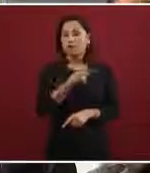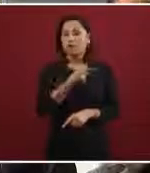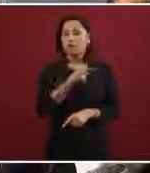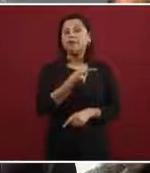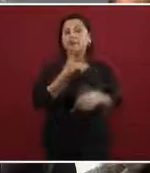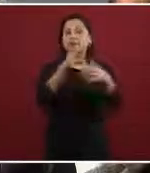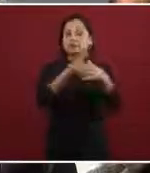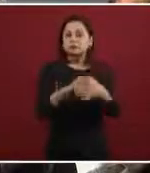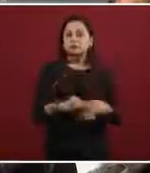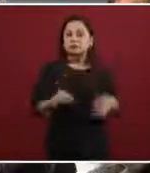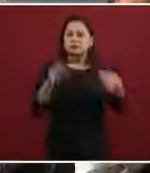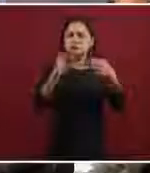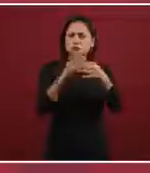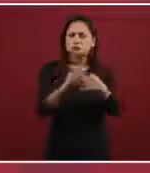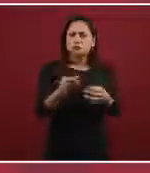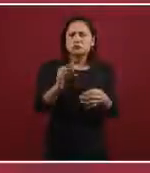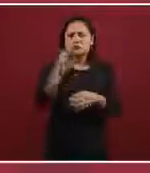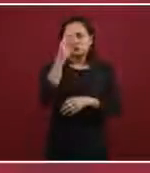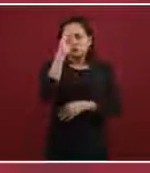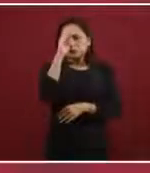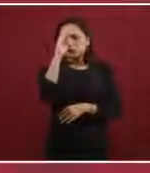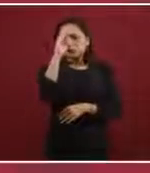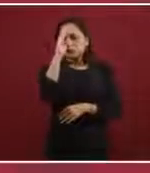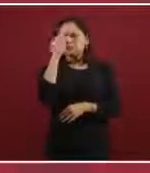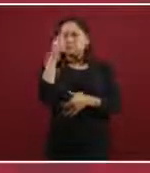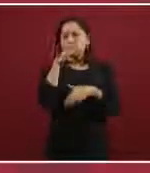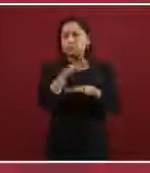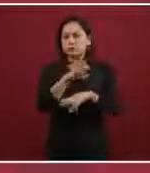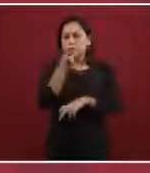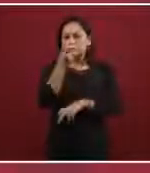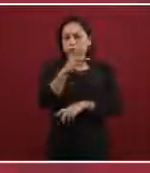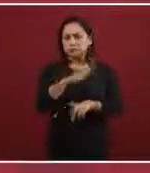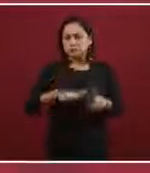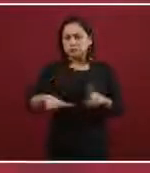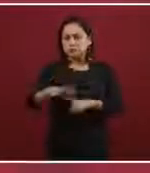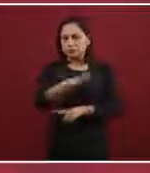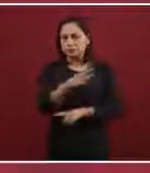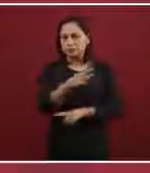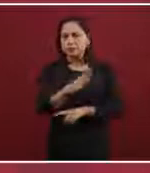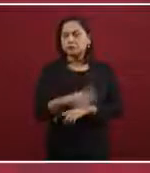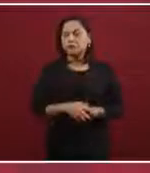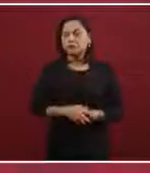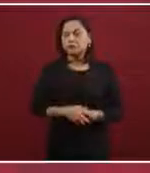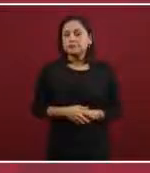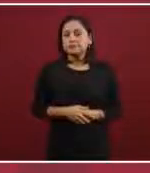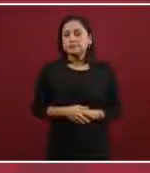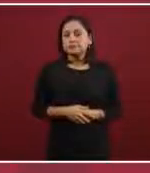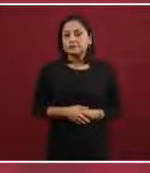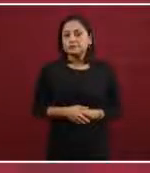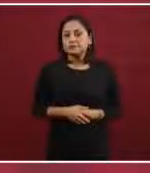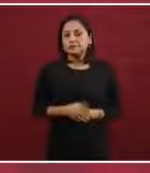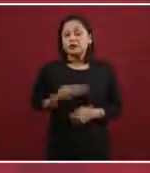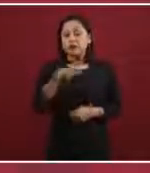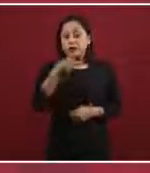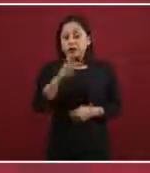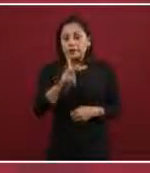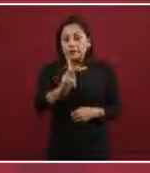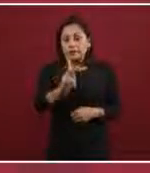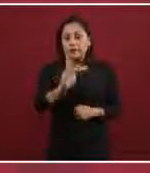importante es que lo hace un hombre con mucho dinero